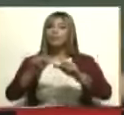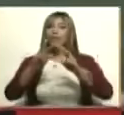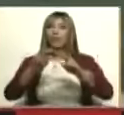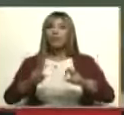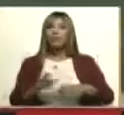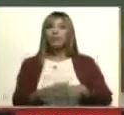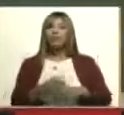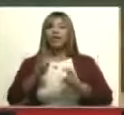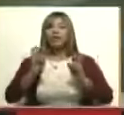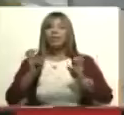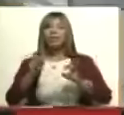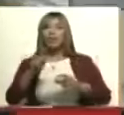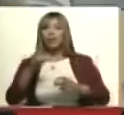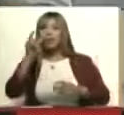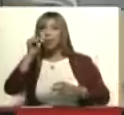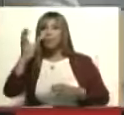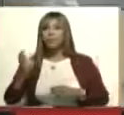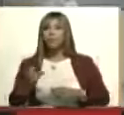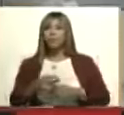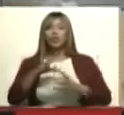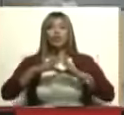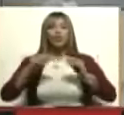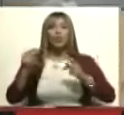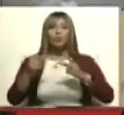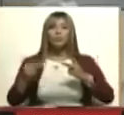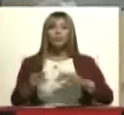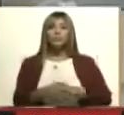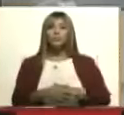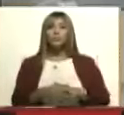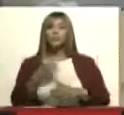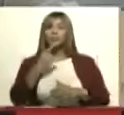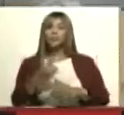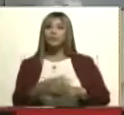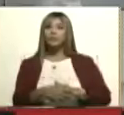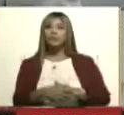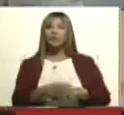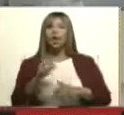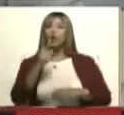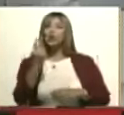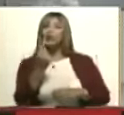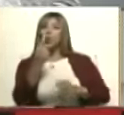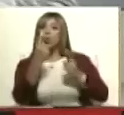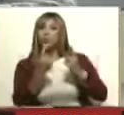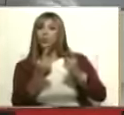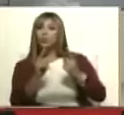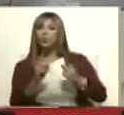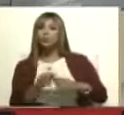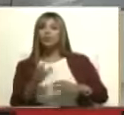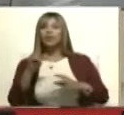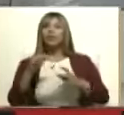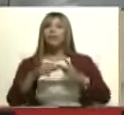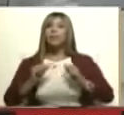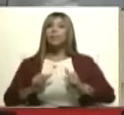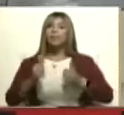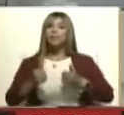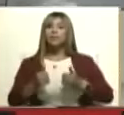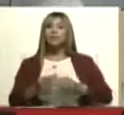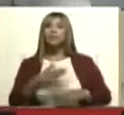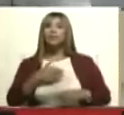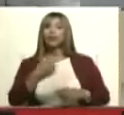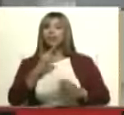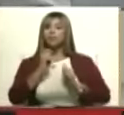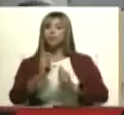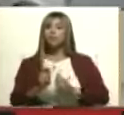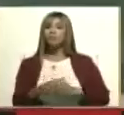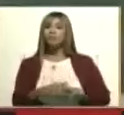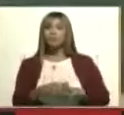sigue avanzando con el tema. Se sigue avanzando con todas las hipótesis, como se dice. O sea, no solo con una, que fue la que inicialmente se quiso imponer.